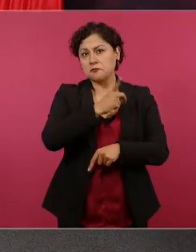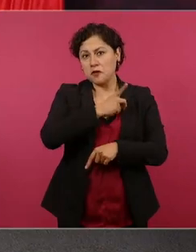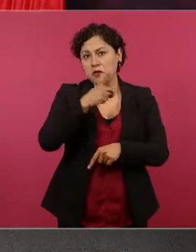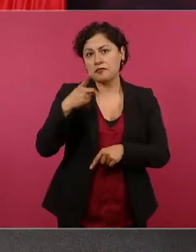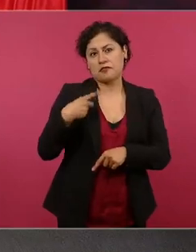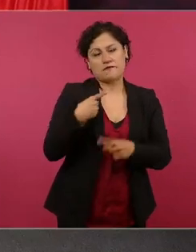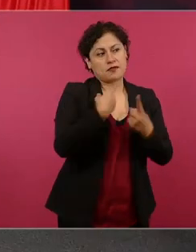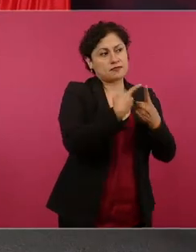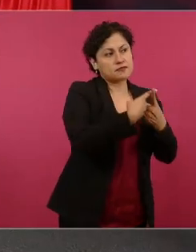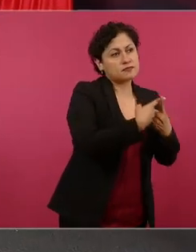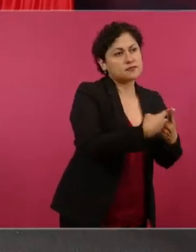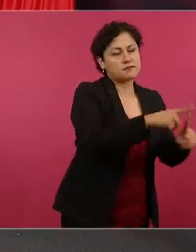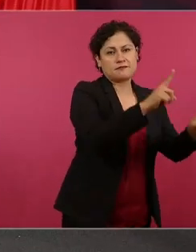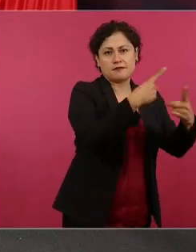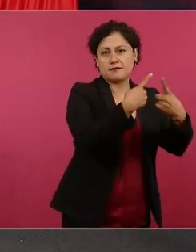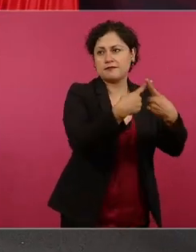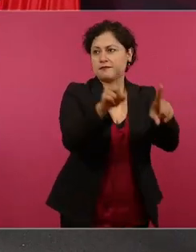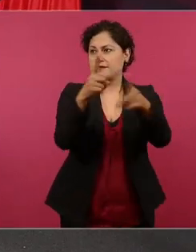pluralidad